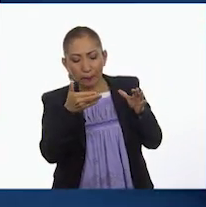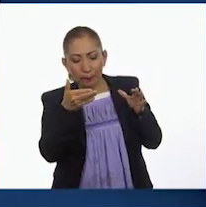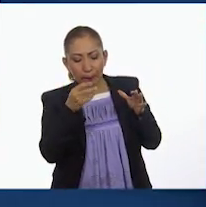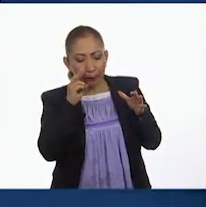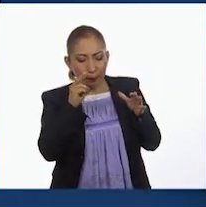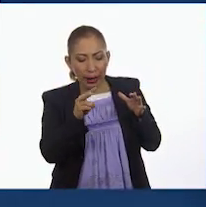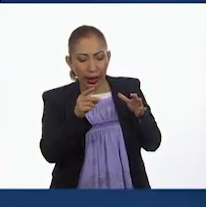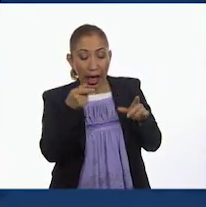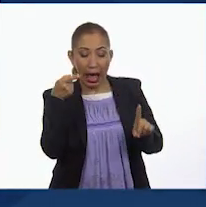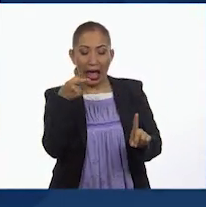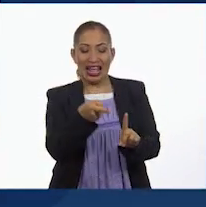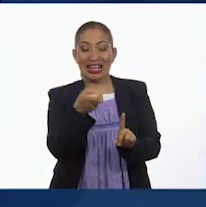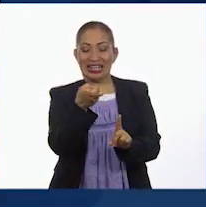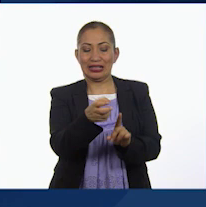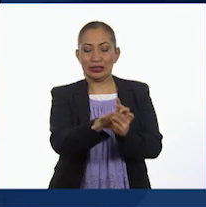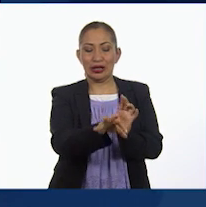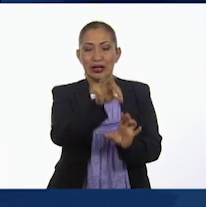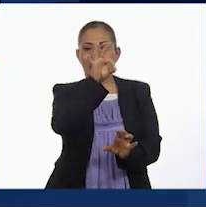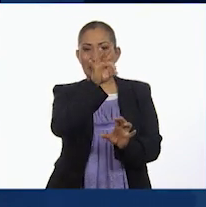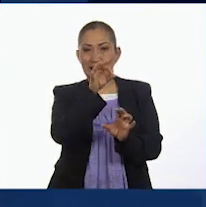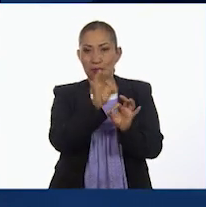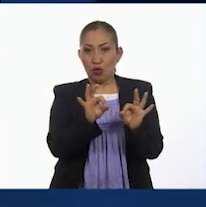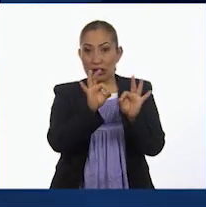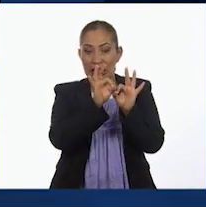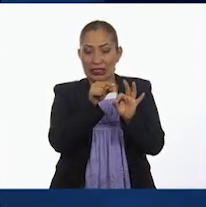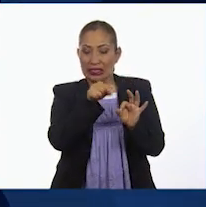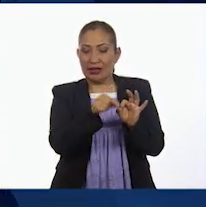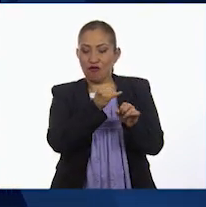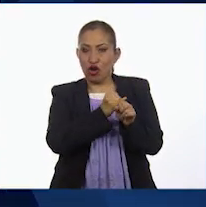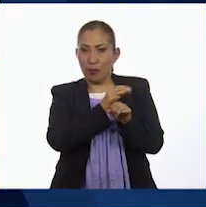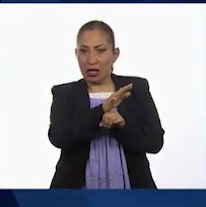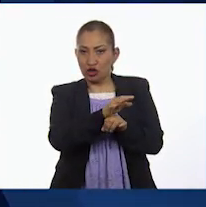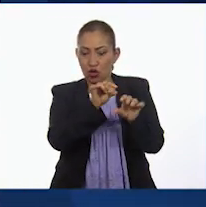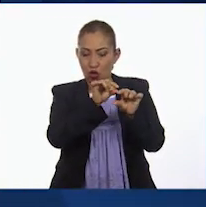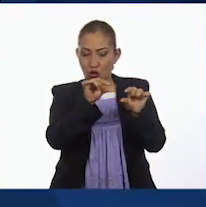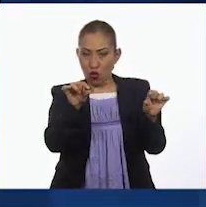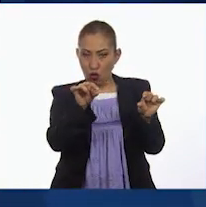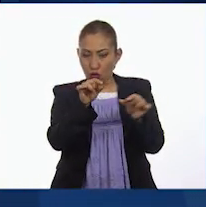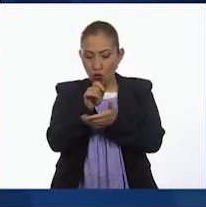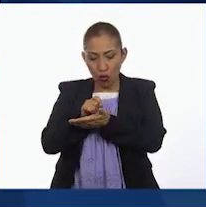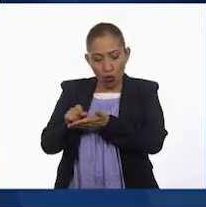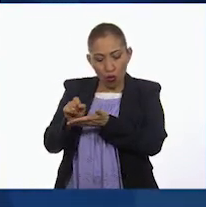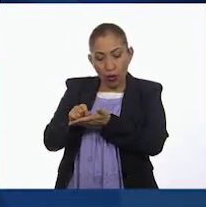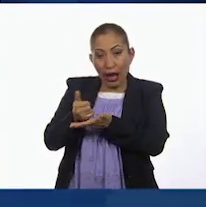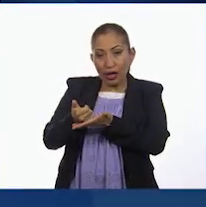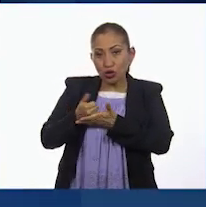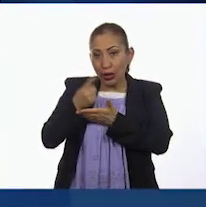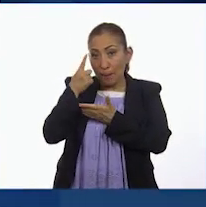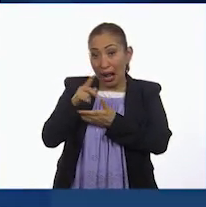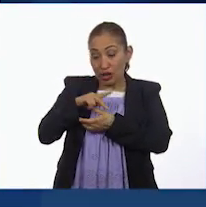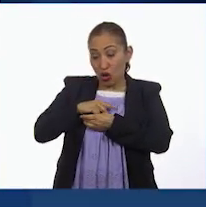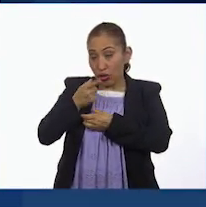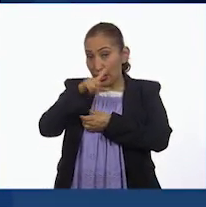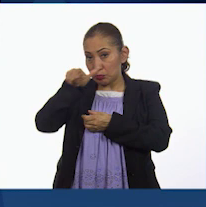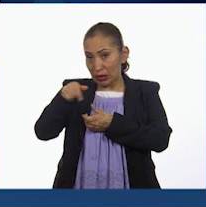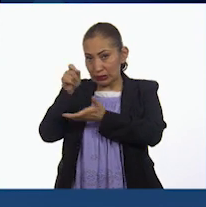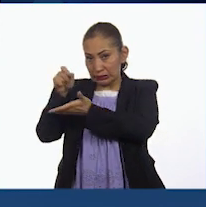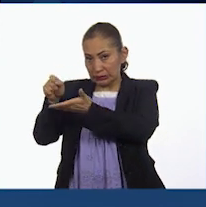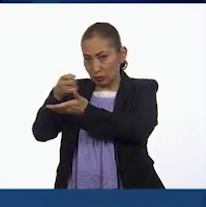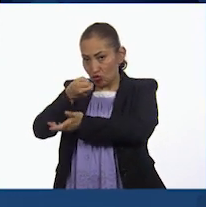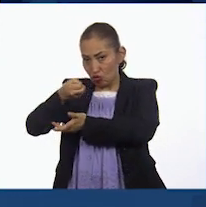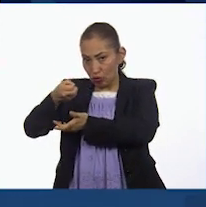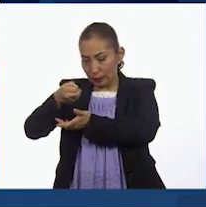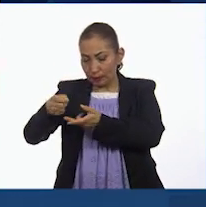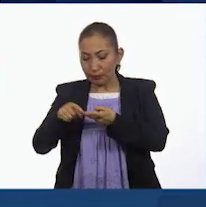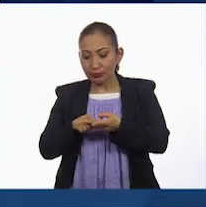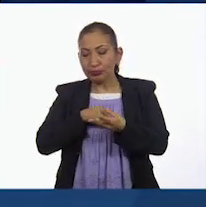vamos precisamente a extraer las ideas principales de ese texto, lo que nos sirva para nuestro reportaje. El